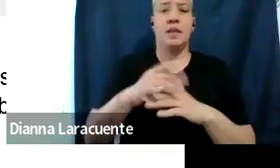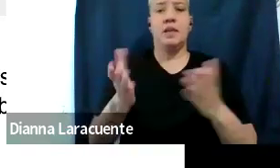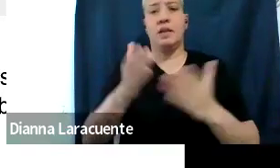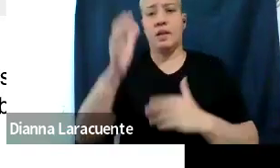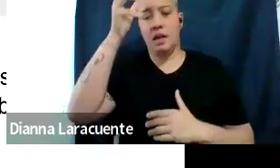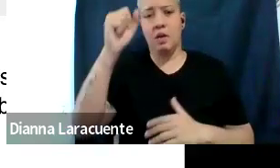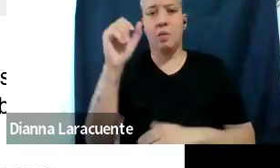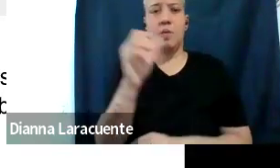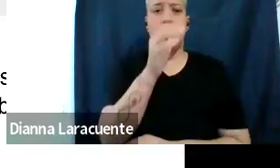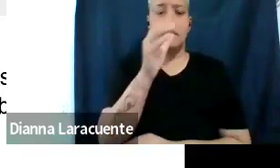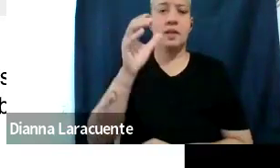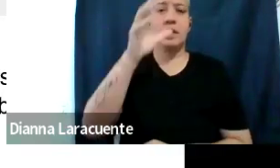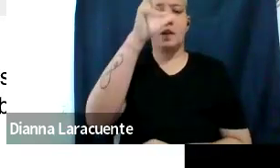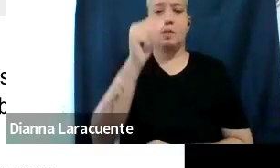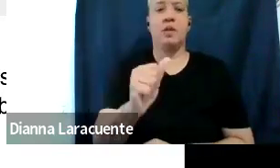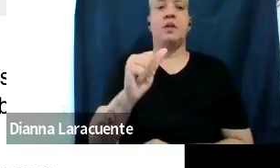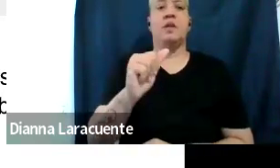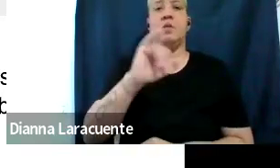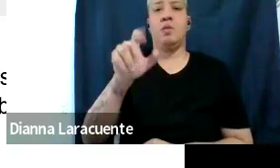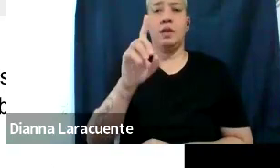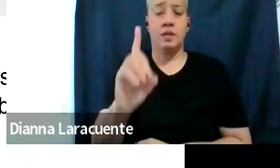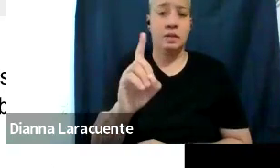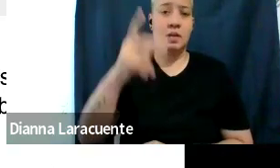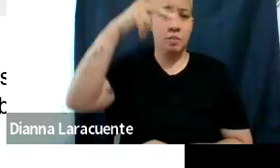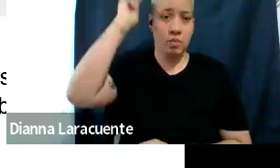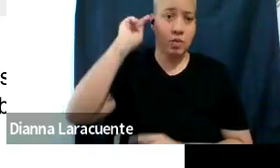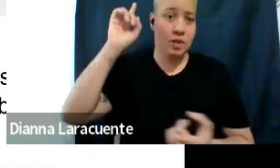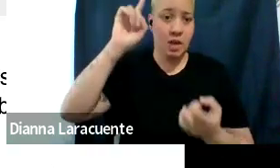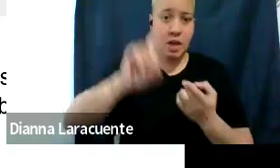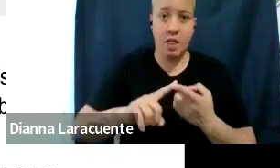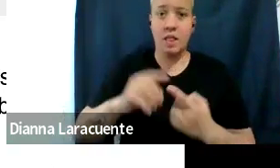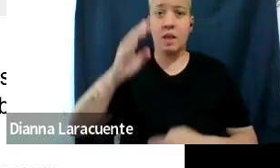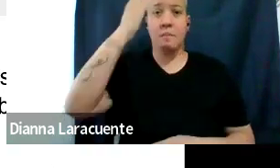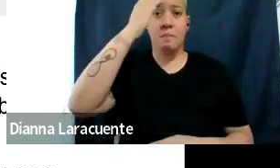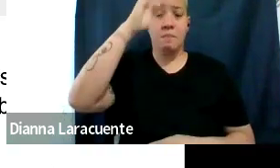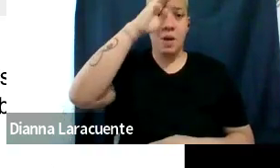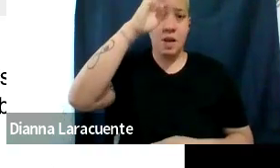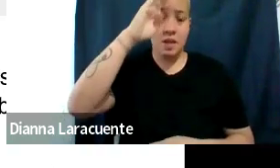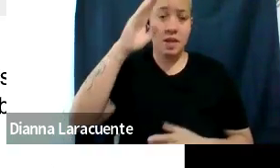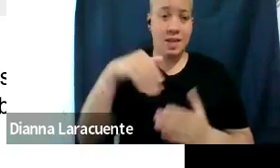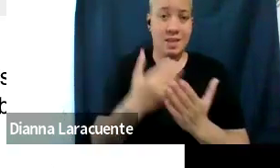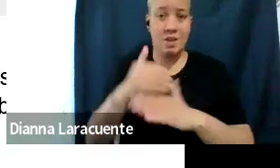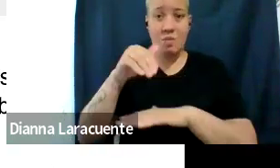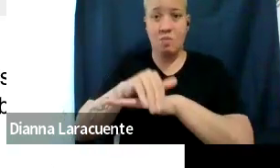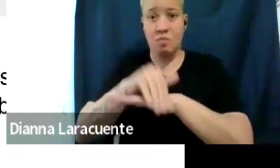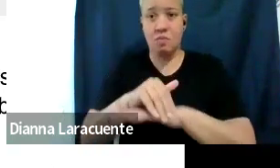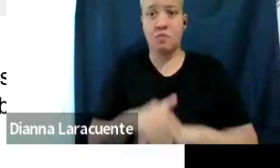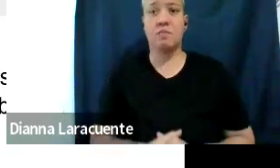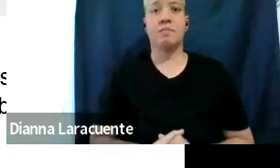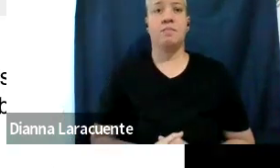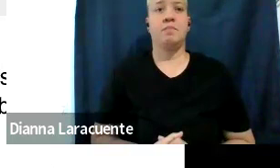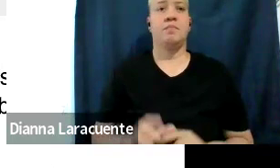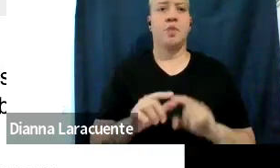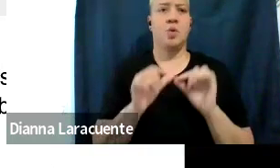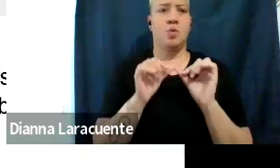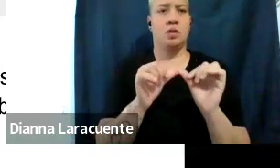Sidra, Calleja, Bonito, Cuamo, Juanadías, Ponce, hasta llegar a Barranquita, que vino a llegar de noche. Pero sigue las